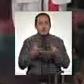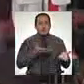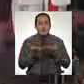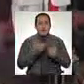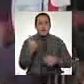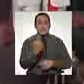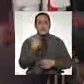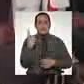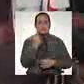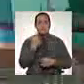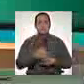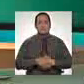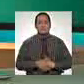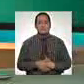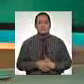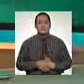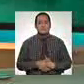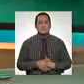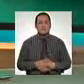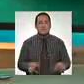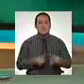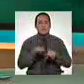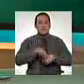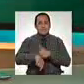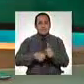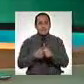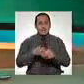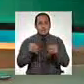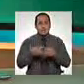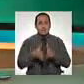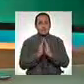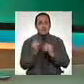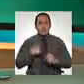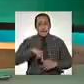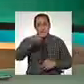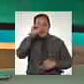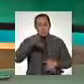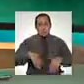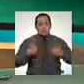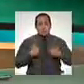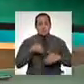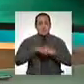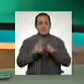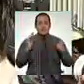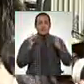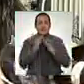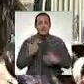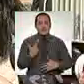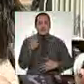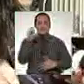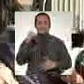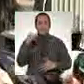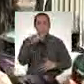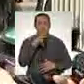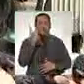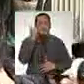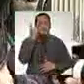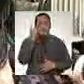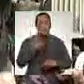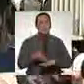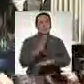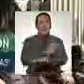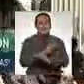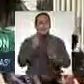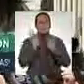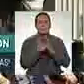departamentos. Y tras el pedido de Perú Posible para investigar la casa donde vive la lideresa de Fuerza Popular, que en un momento se